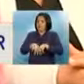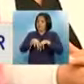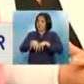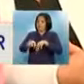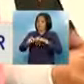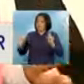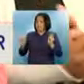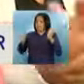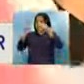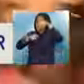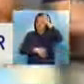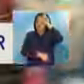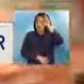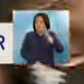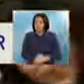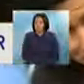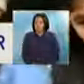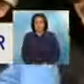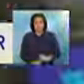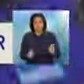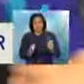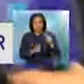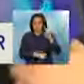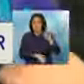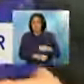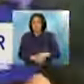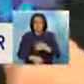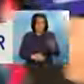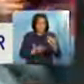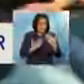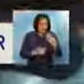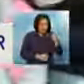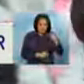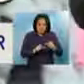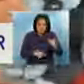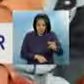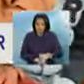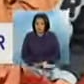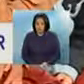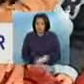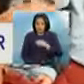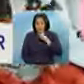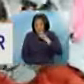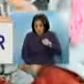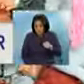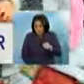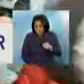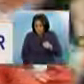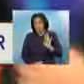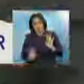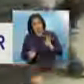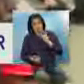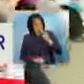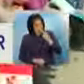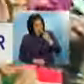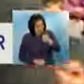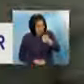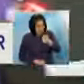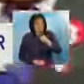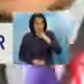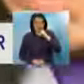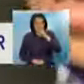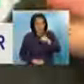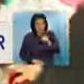y que ¡viva el Perú! Vamos a seguir conversando con las personas de acá. La señora, ojo al detalle, ojo al detalle. La